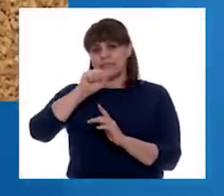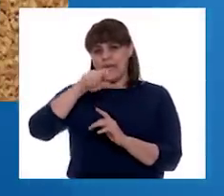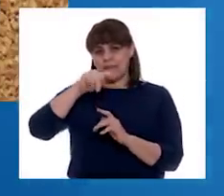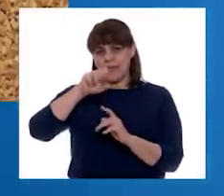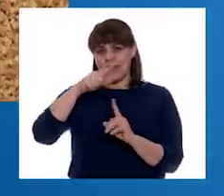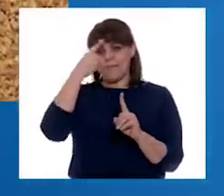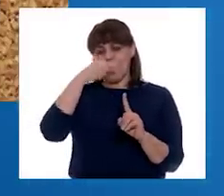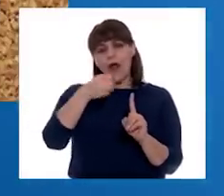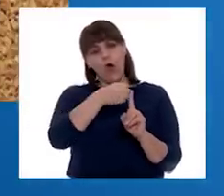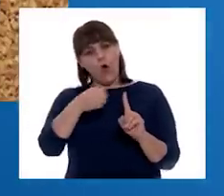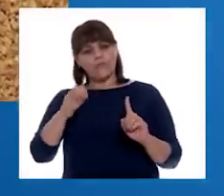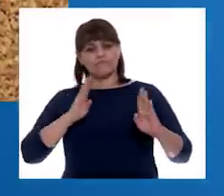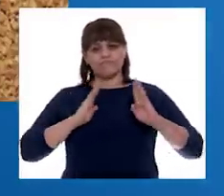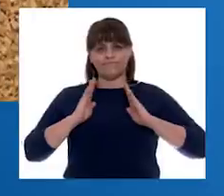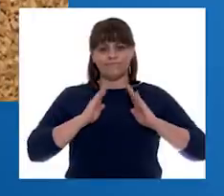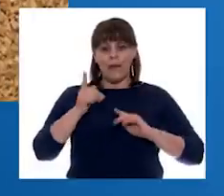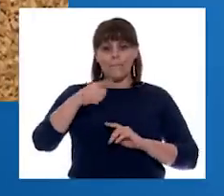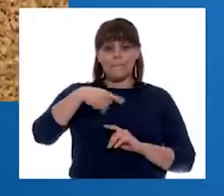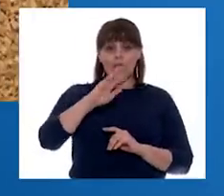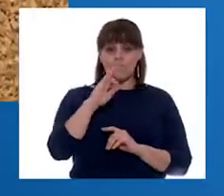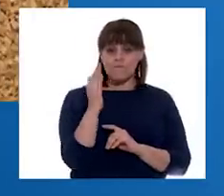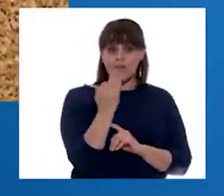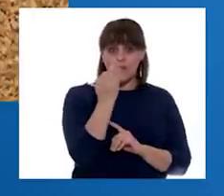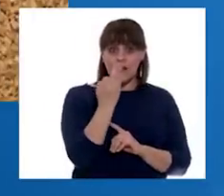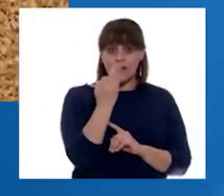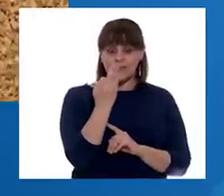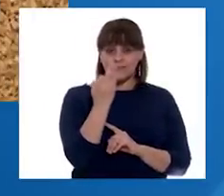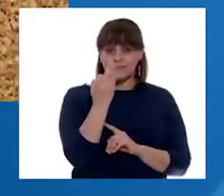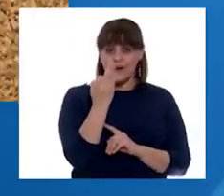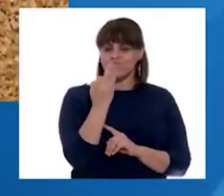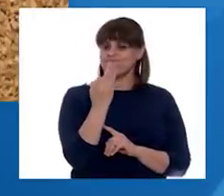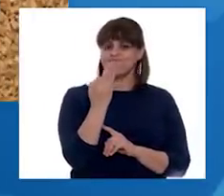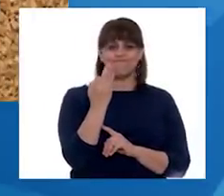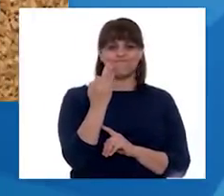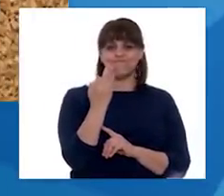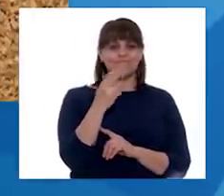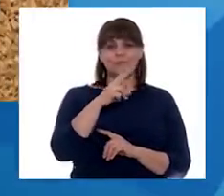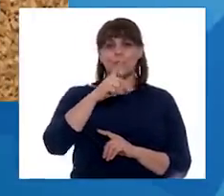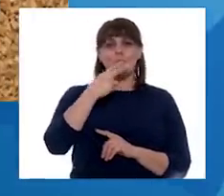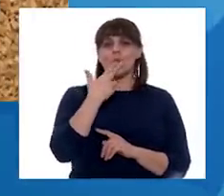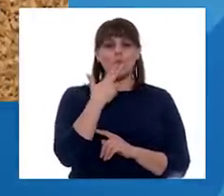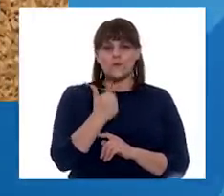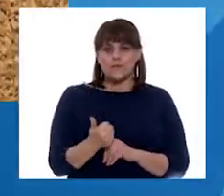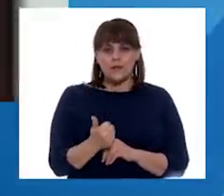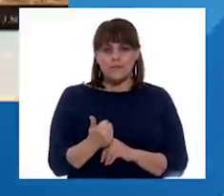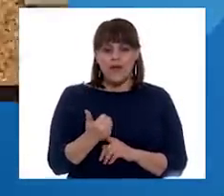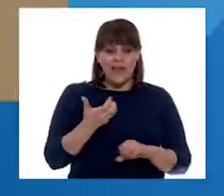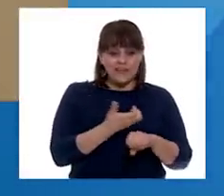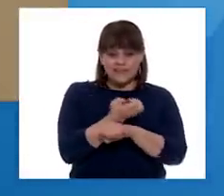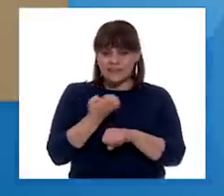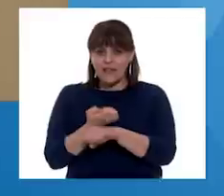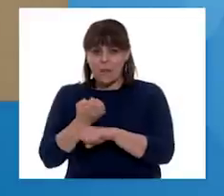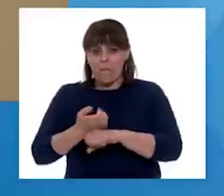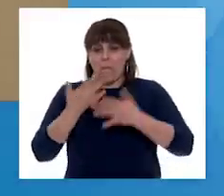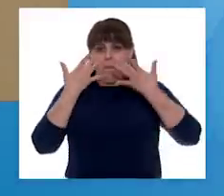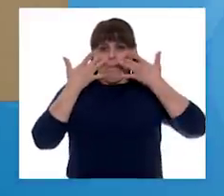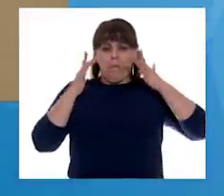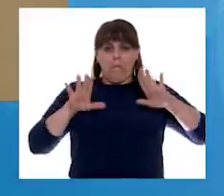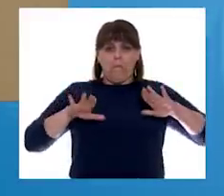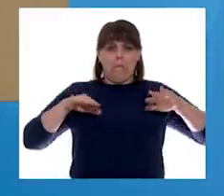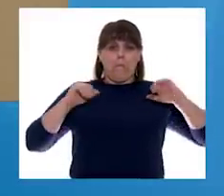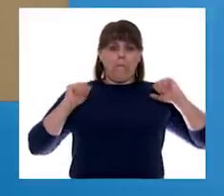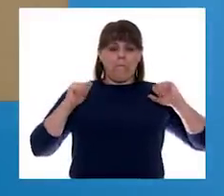el federalismo en medio del conflicto resultó contraproducente. Los estados se desentendieron de la guerra. Al ser autónomos de